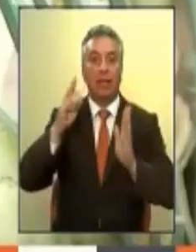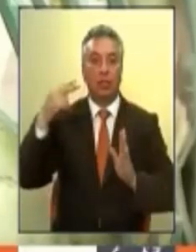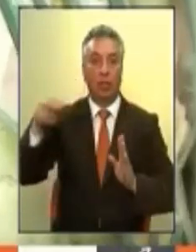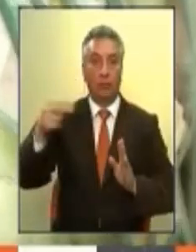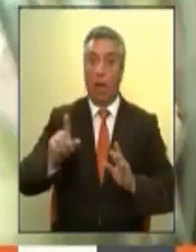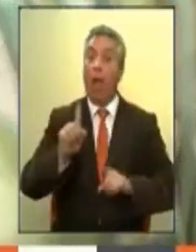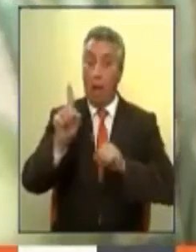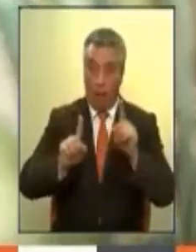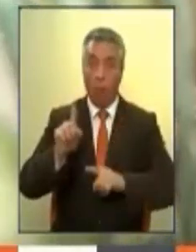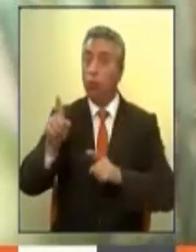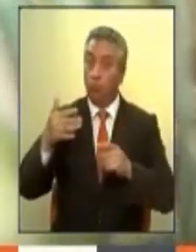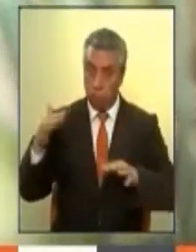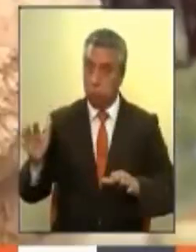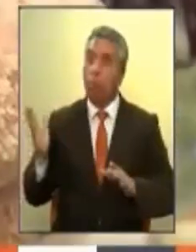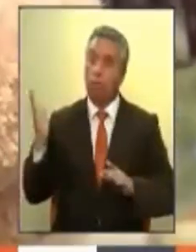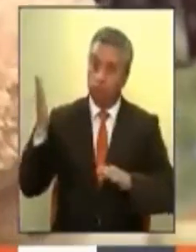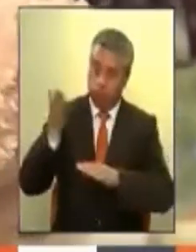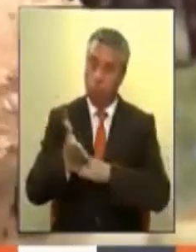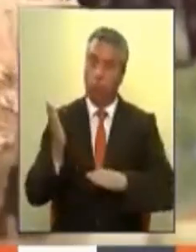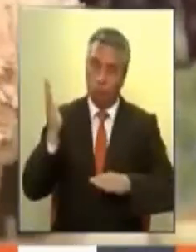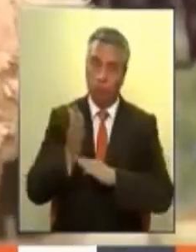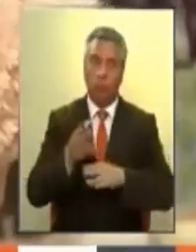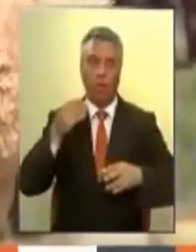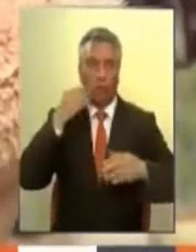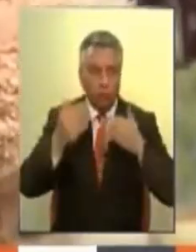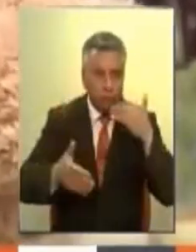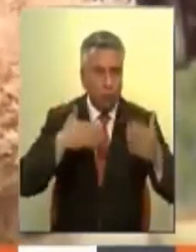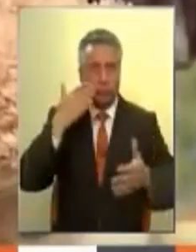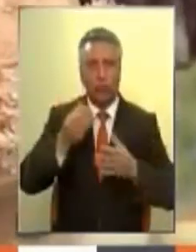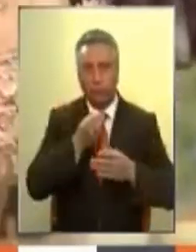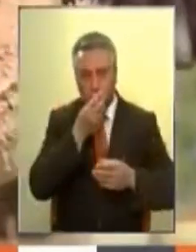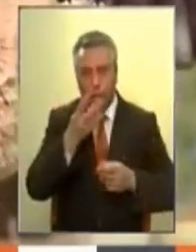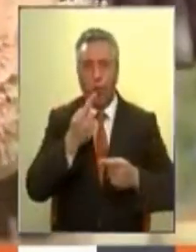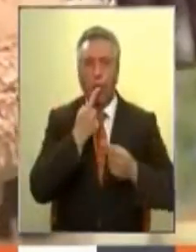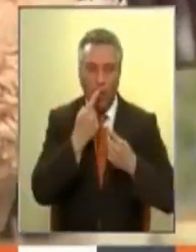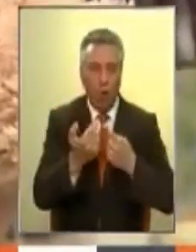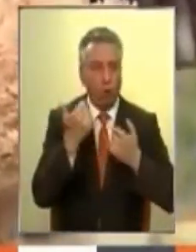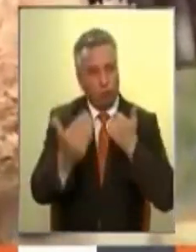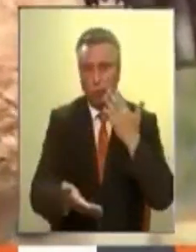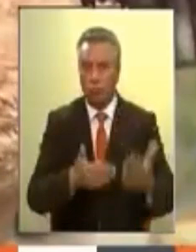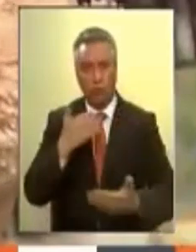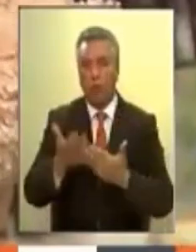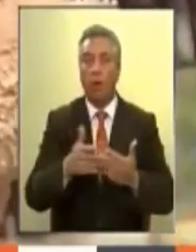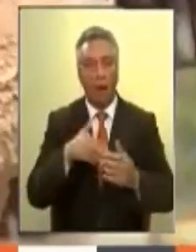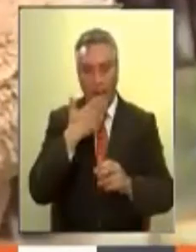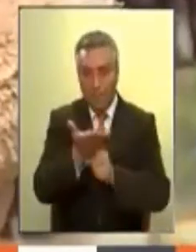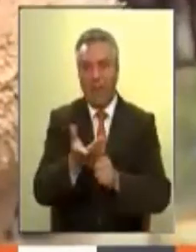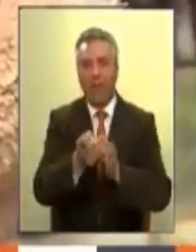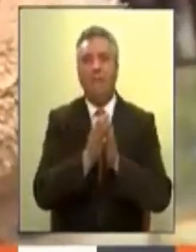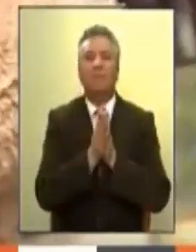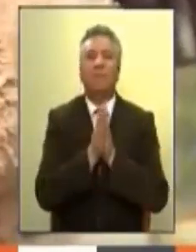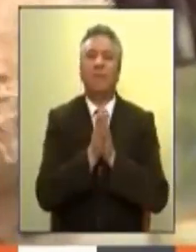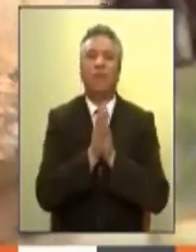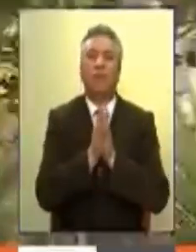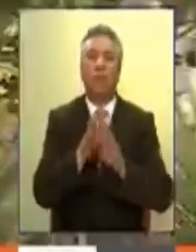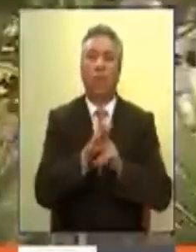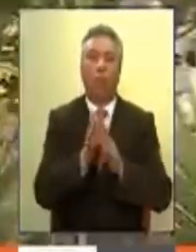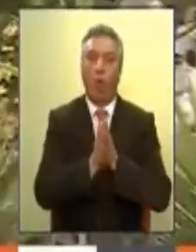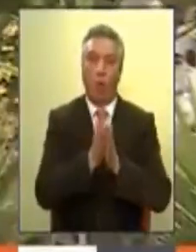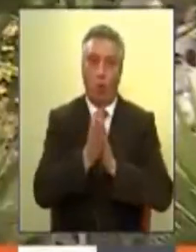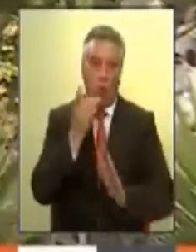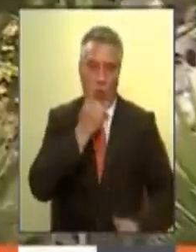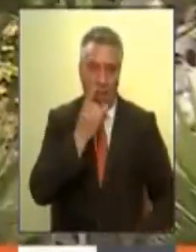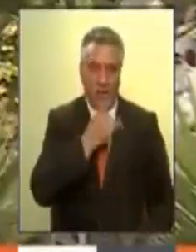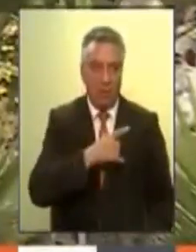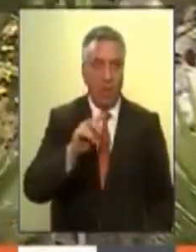verdaderos lugares de peregrinación, regalos, ofrendas, flores, peluches, velas, todo sirve para pedir ese favor urgente. Las de Romualdito en